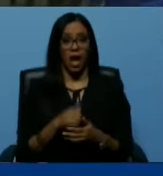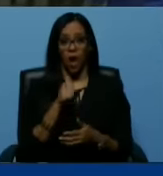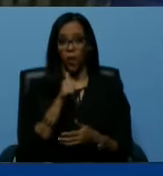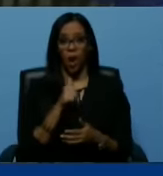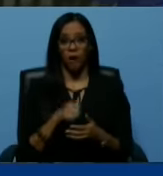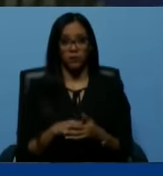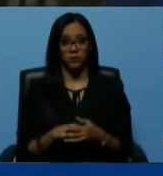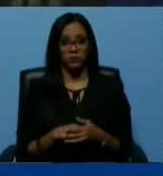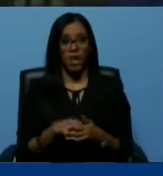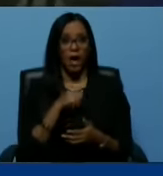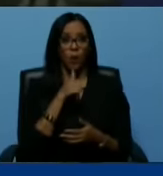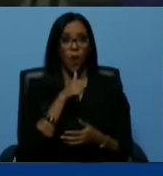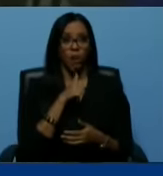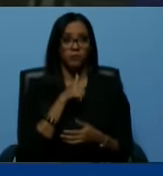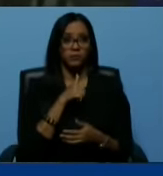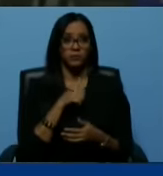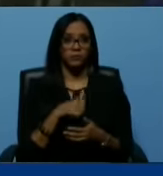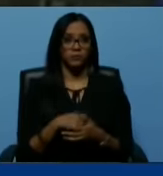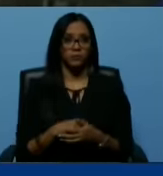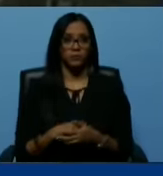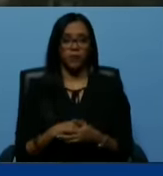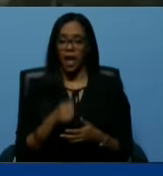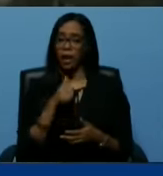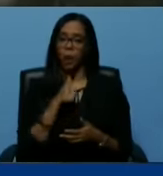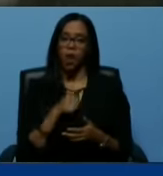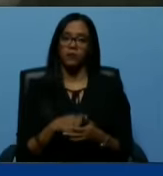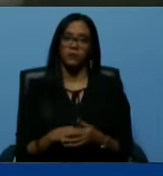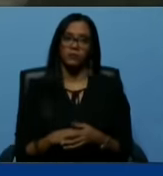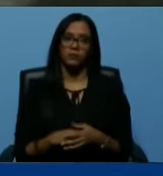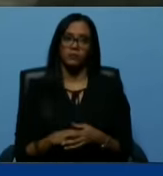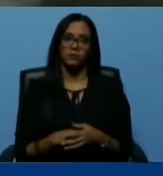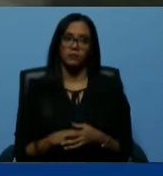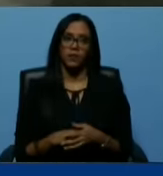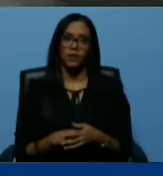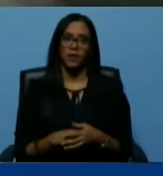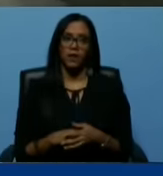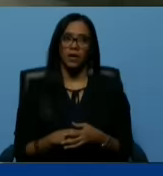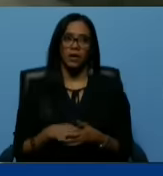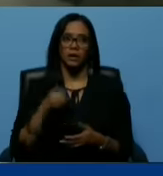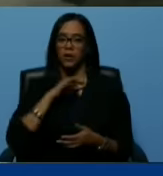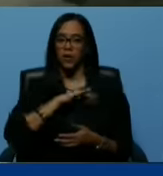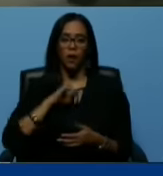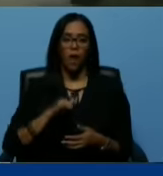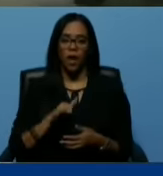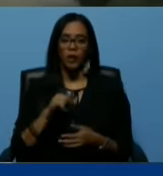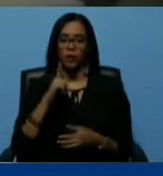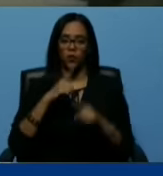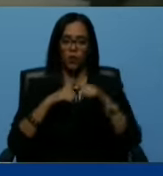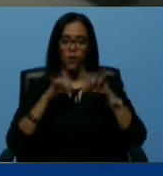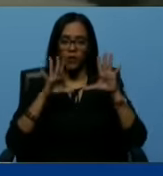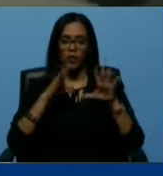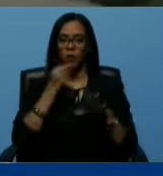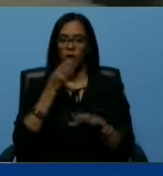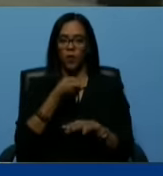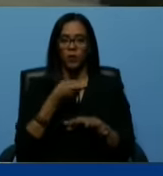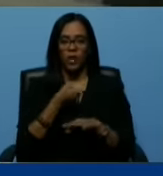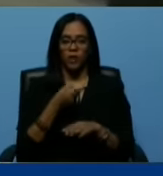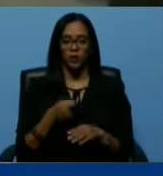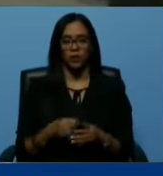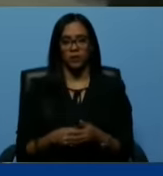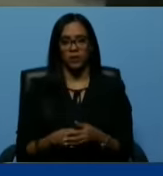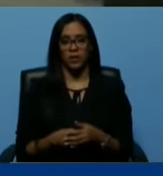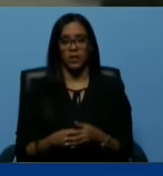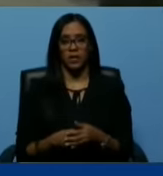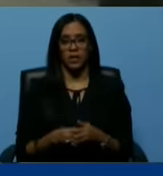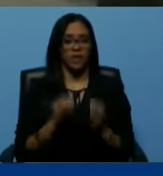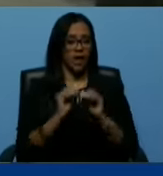¿Qué me dice? Agua. Agua. Esto está igualito que el 1x10 del buen gobierno. Los reportes, el